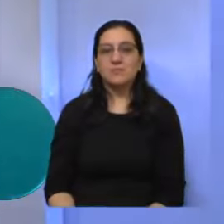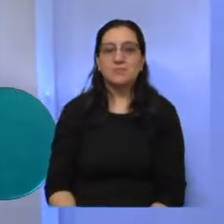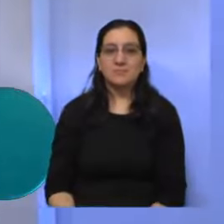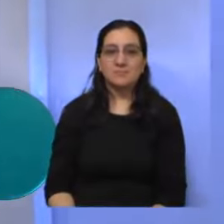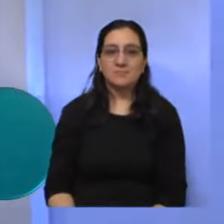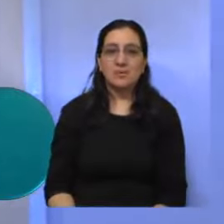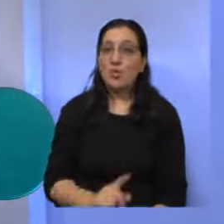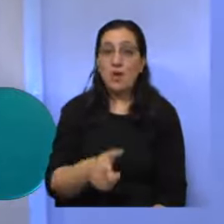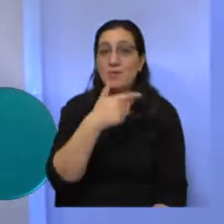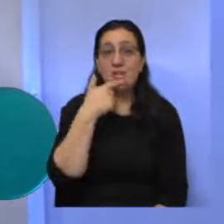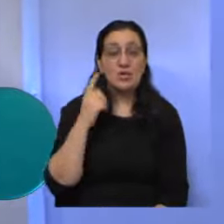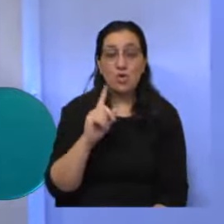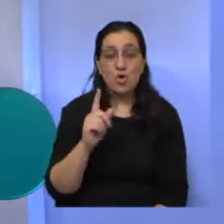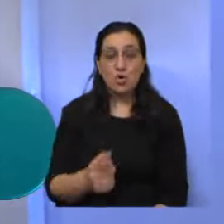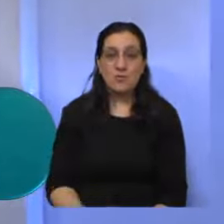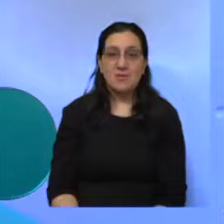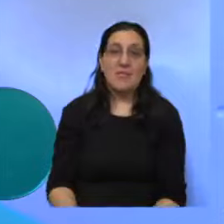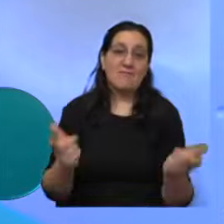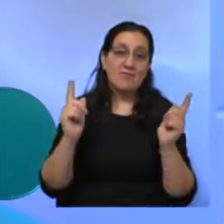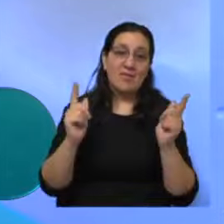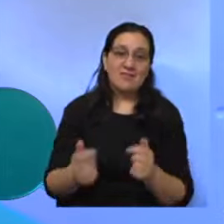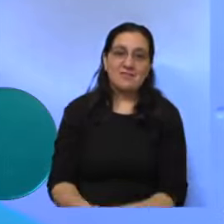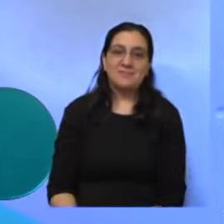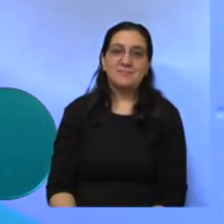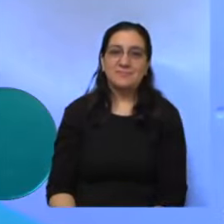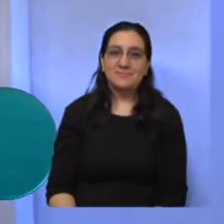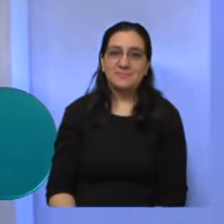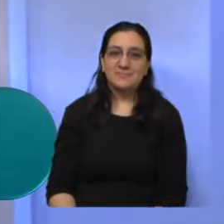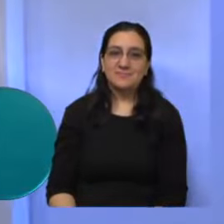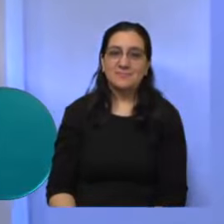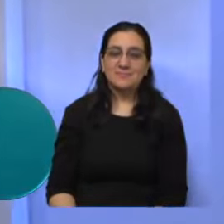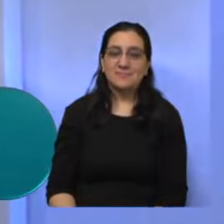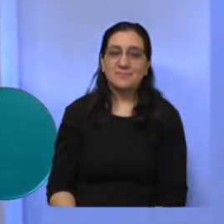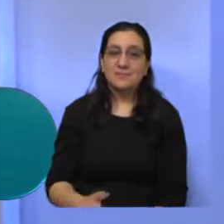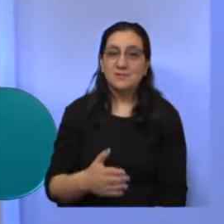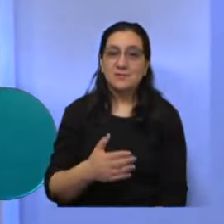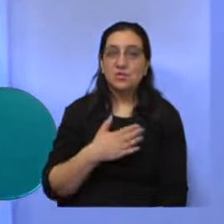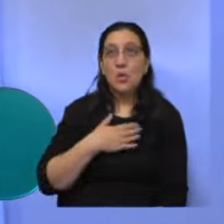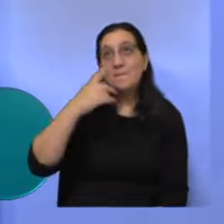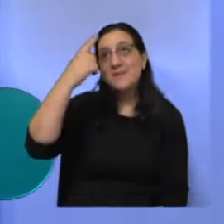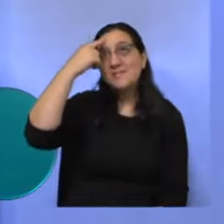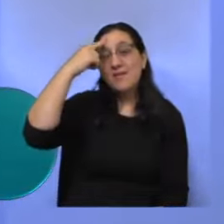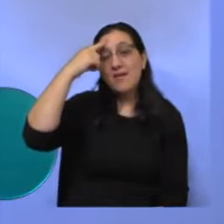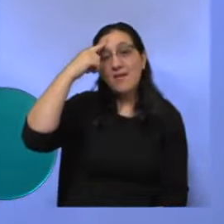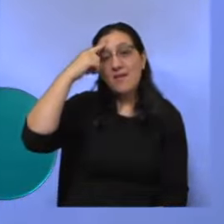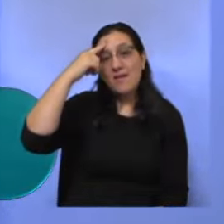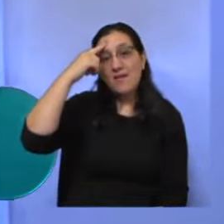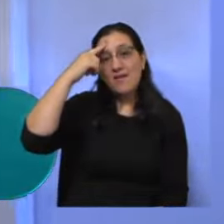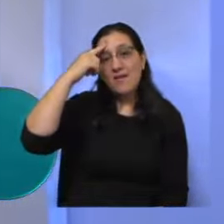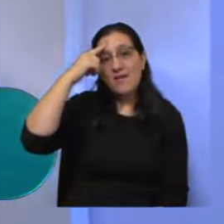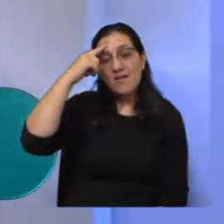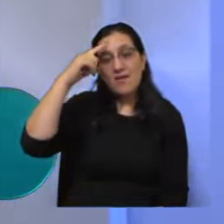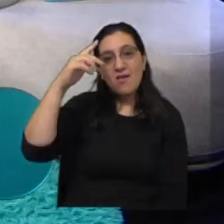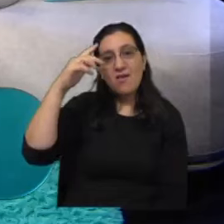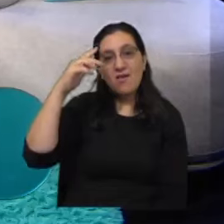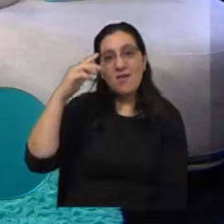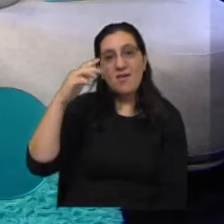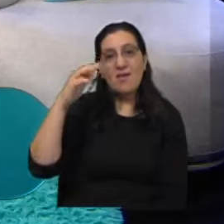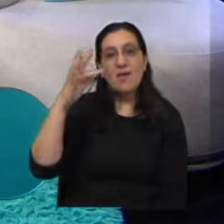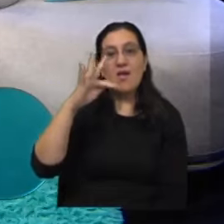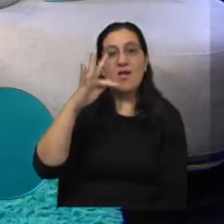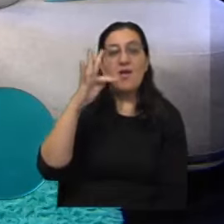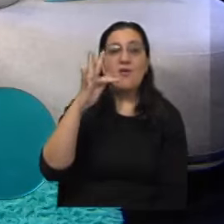estuviera rico, era porque... Pasaba bien, yo me sumo. Muy claro. Bien. Yo arranqué el fatal por obseso, por obsesivo. En